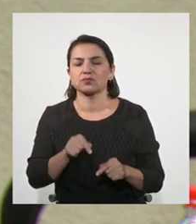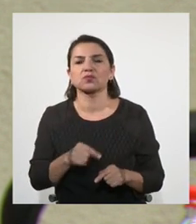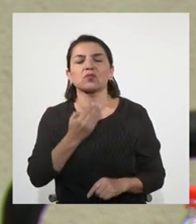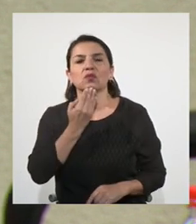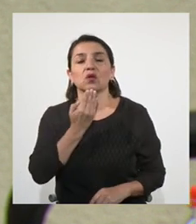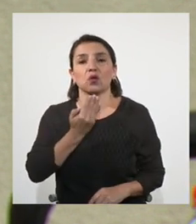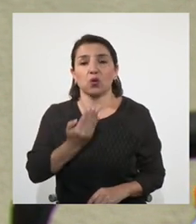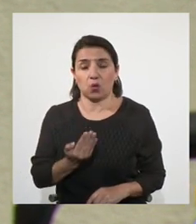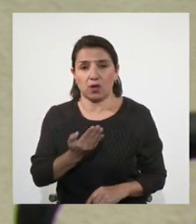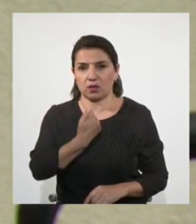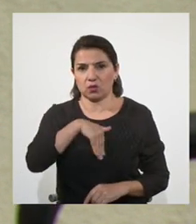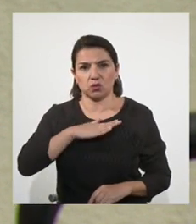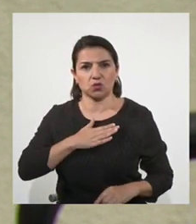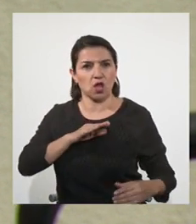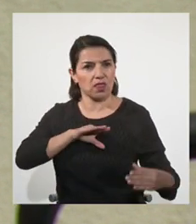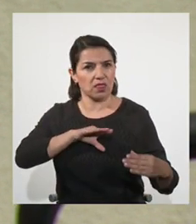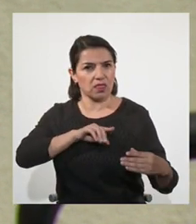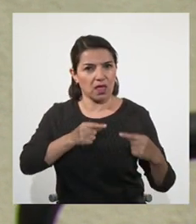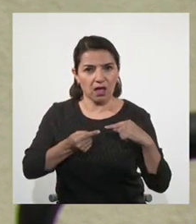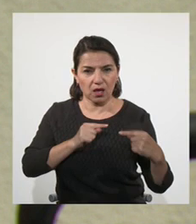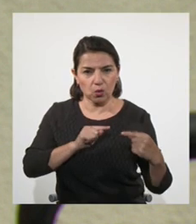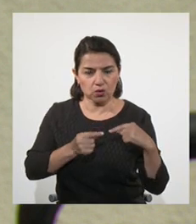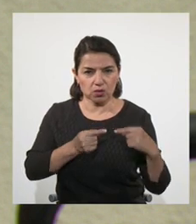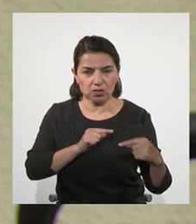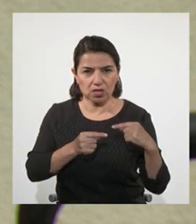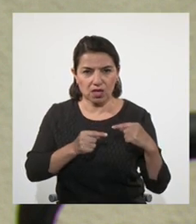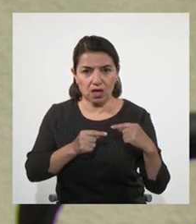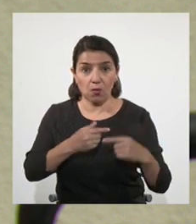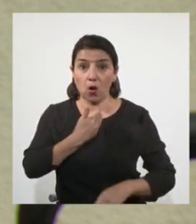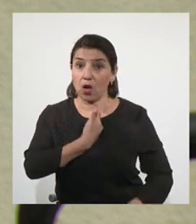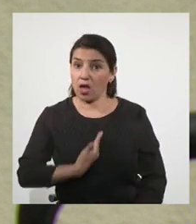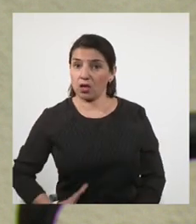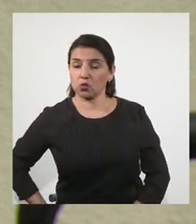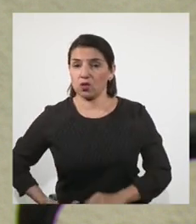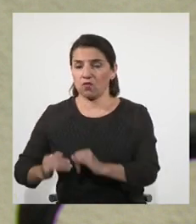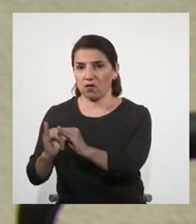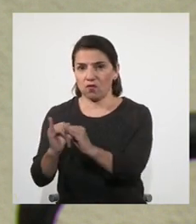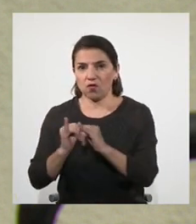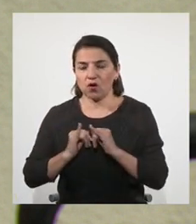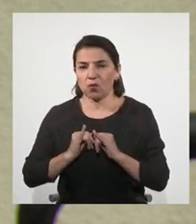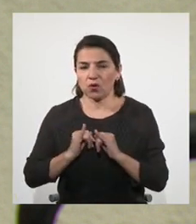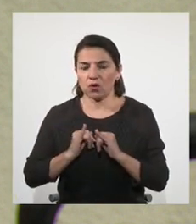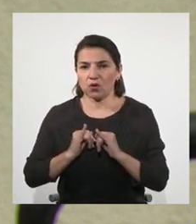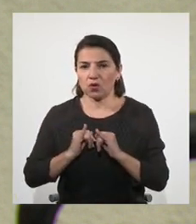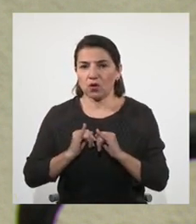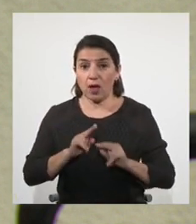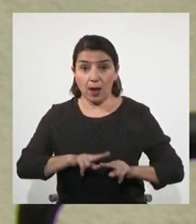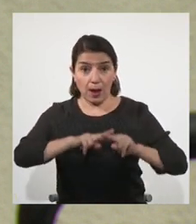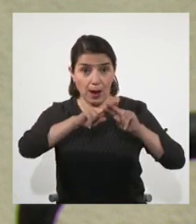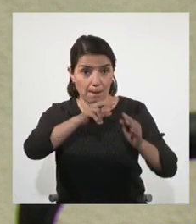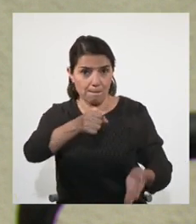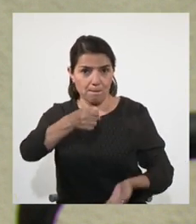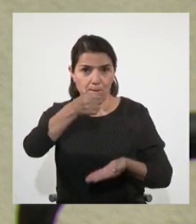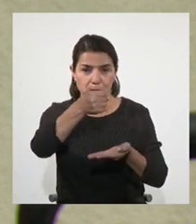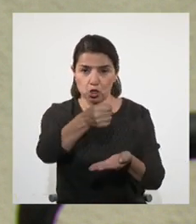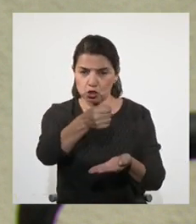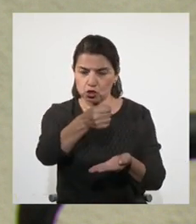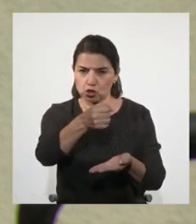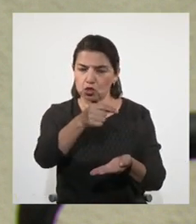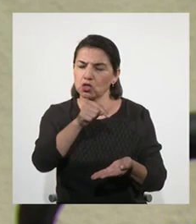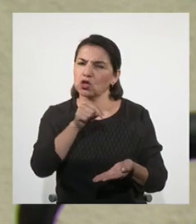Cuando estábamos en esa discusión, el Ejecutivo nos informó de que el monto que estaba era